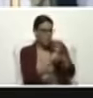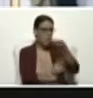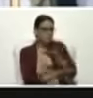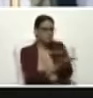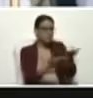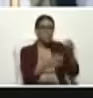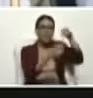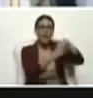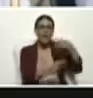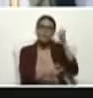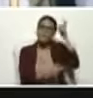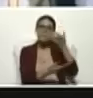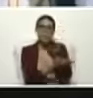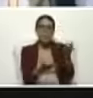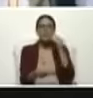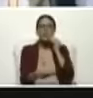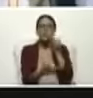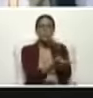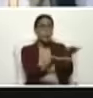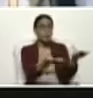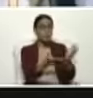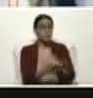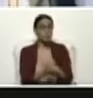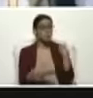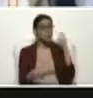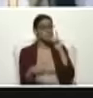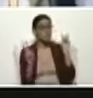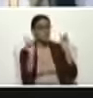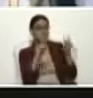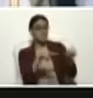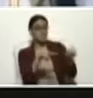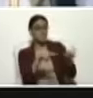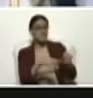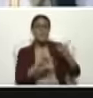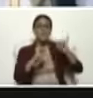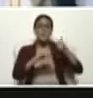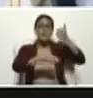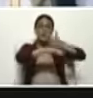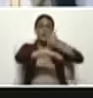hecho juventud. Te he visto, gran mariscal de Ayacucho.